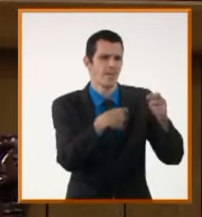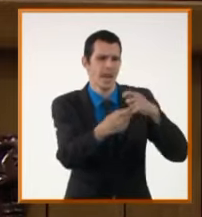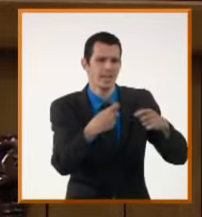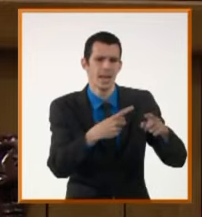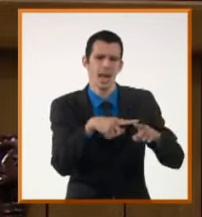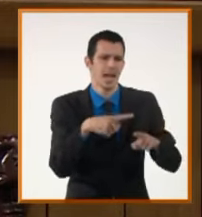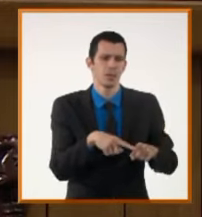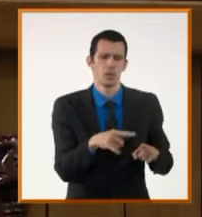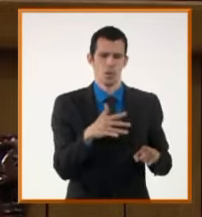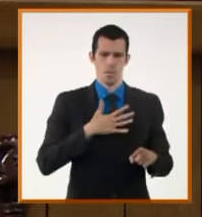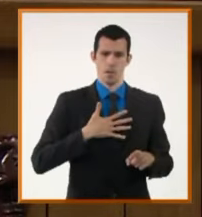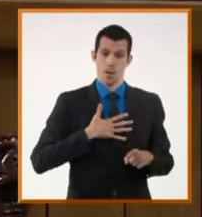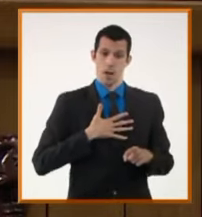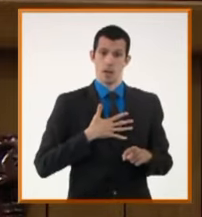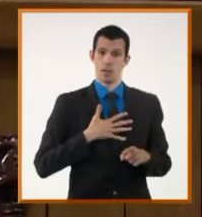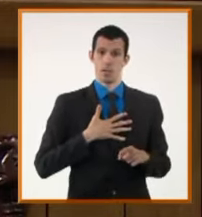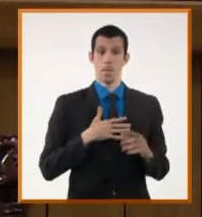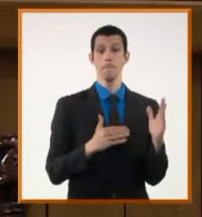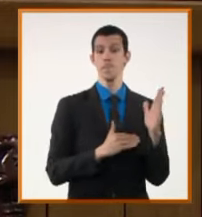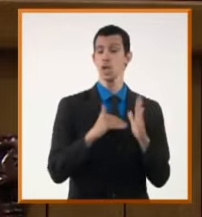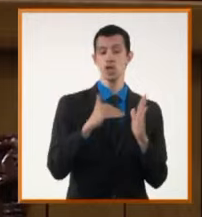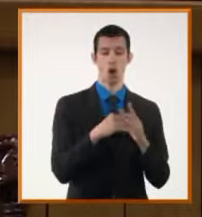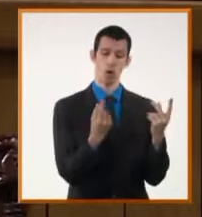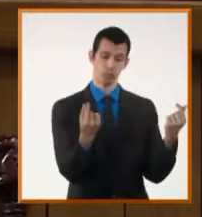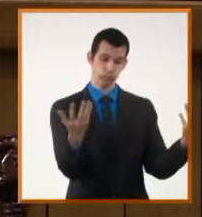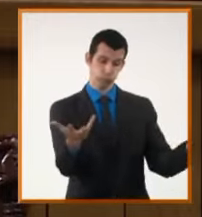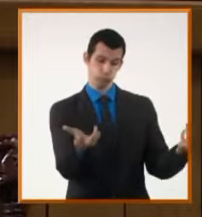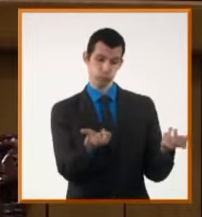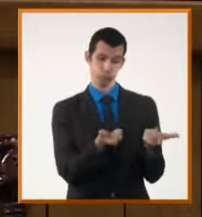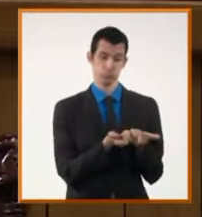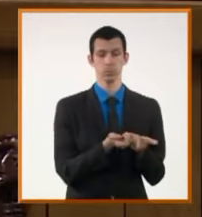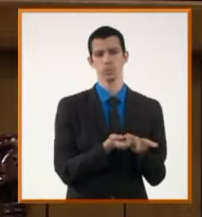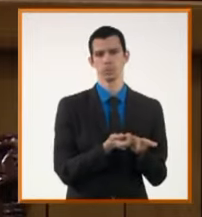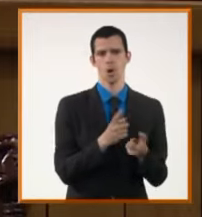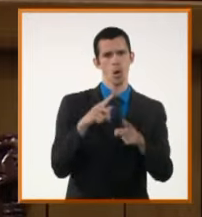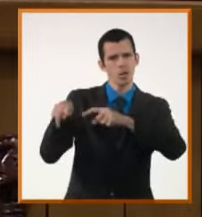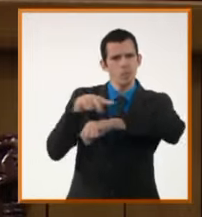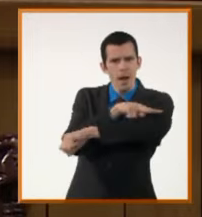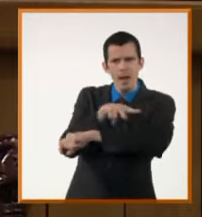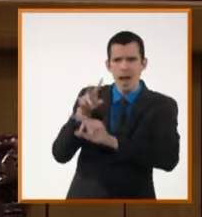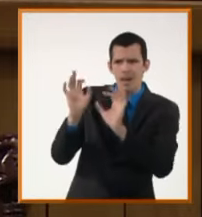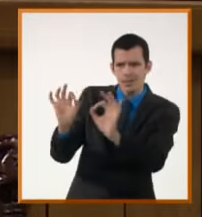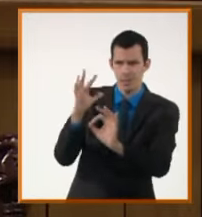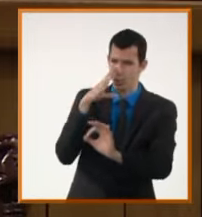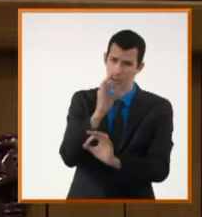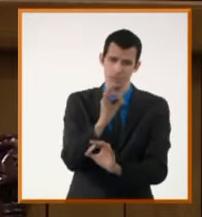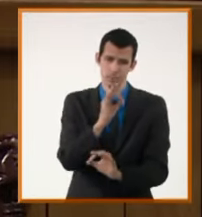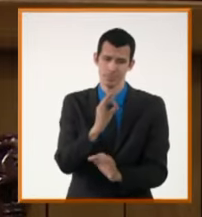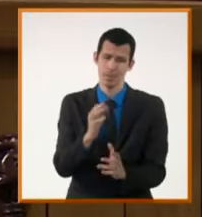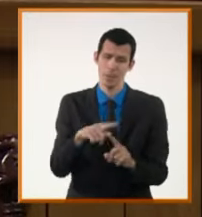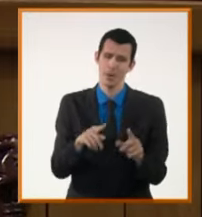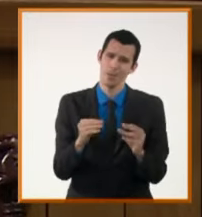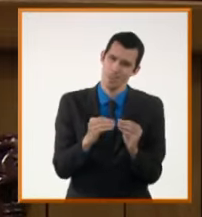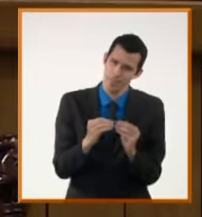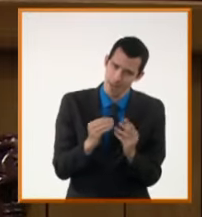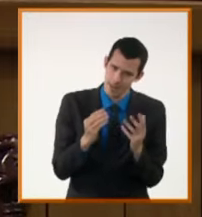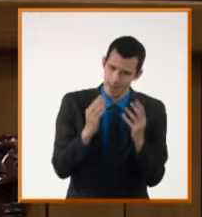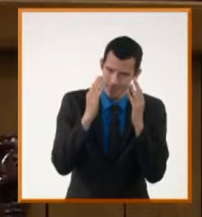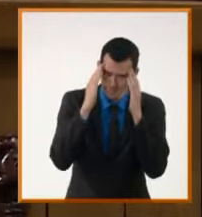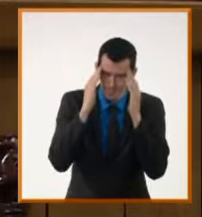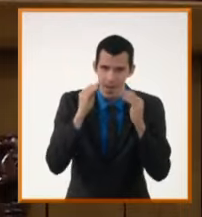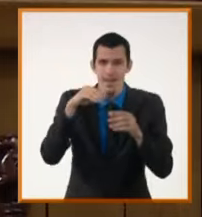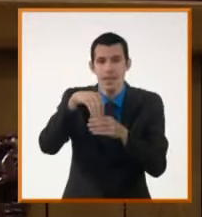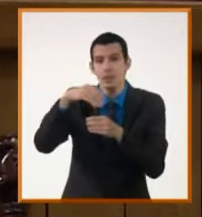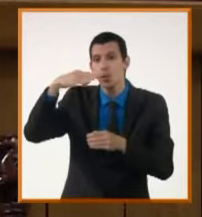que es el pensar de todo. Oye, todo el que haga aquí, que produzca, empezando por nuestros campesinos, produzca